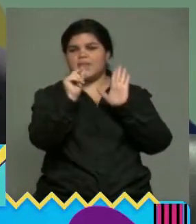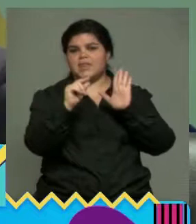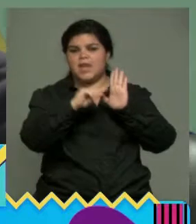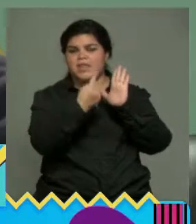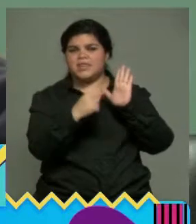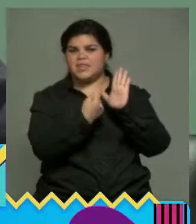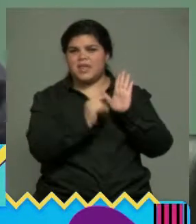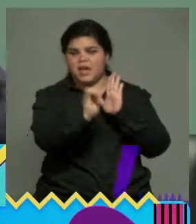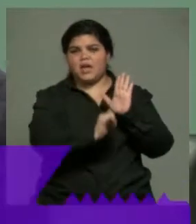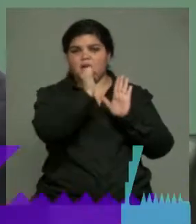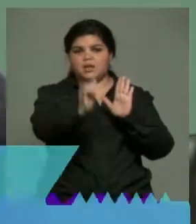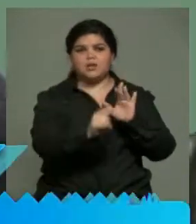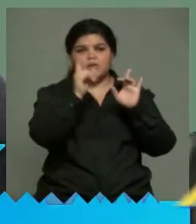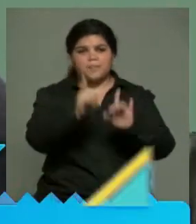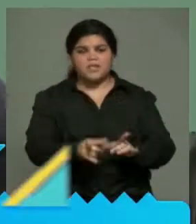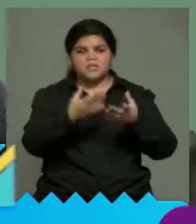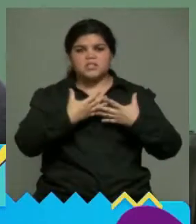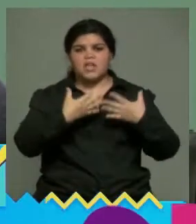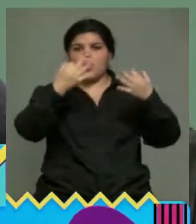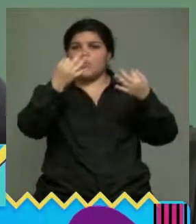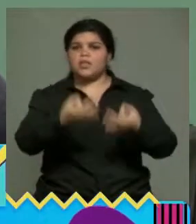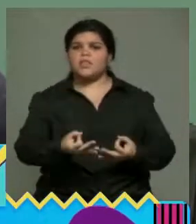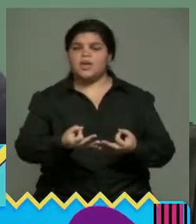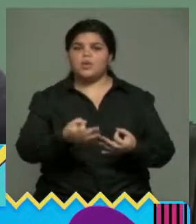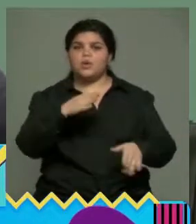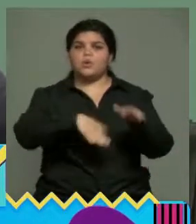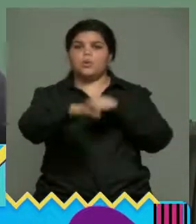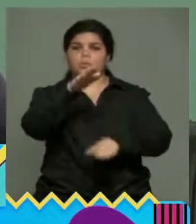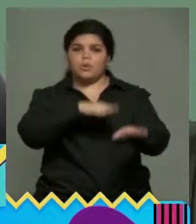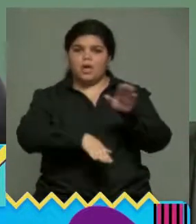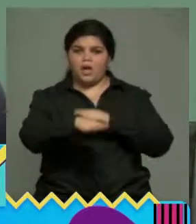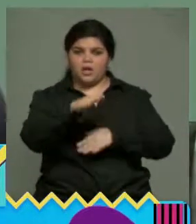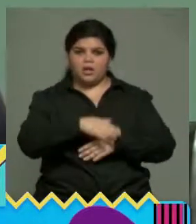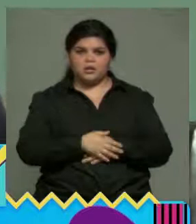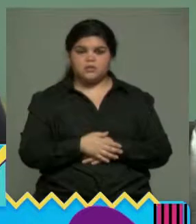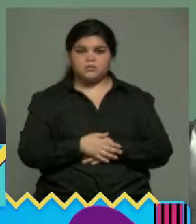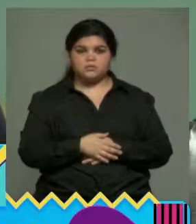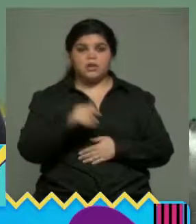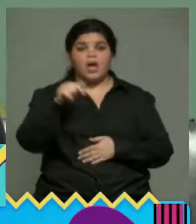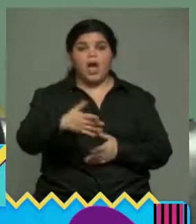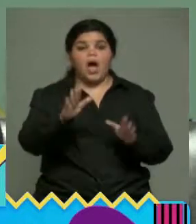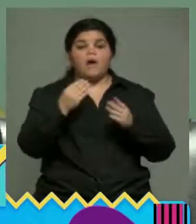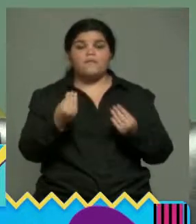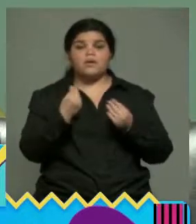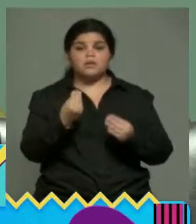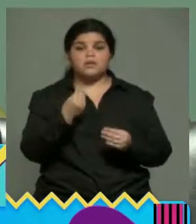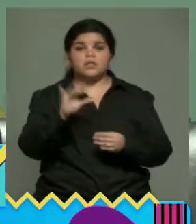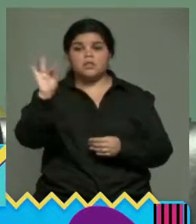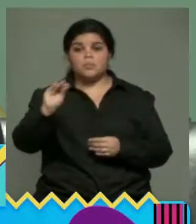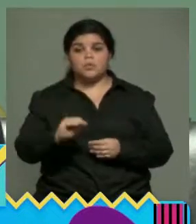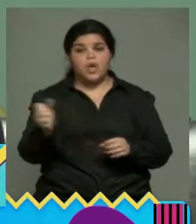y que tienen que ver con la seguridad vial fundamentalmente. Así que, bueno, veremos qué pasa si el diputado le da tratamiento finalmente y se convierte